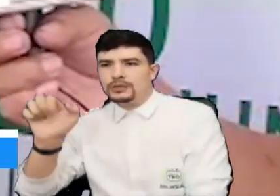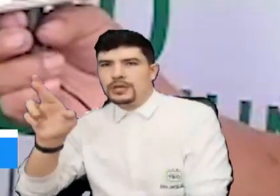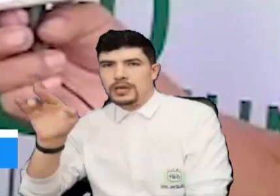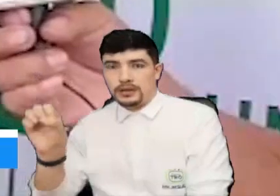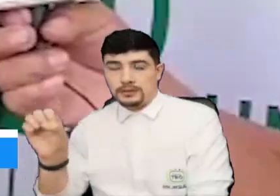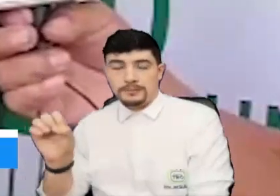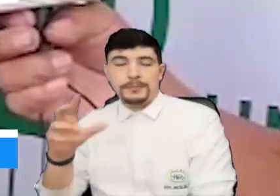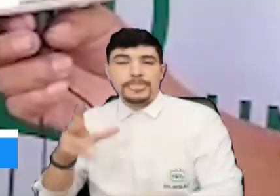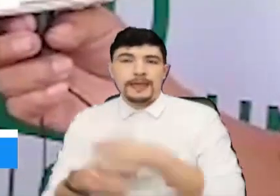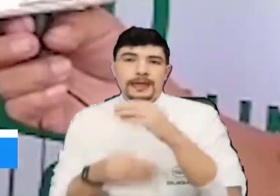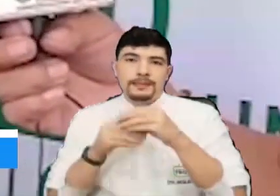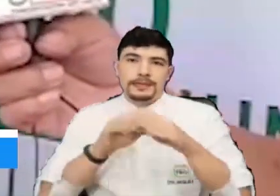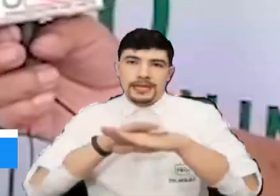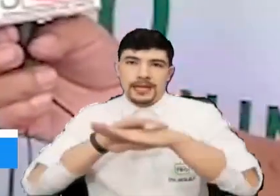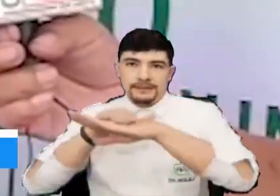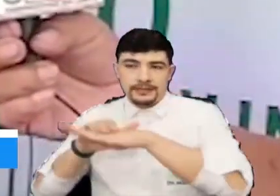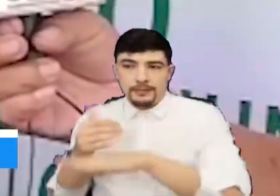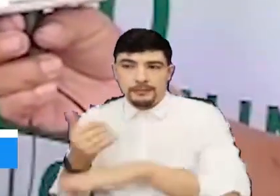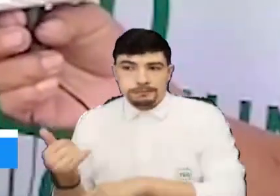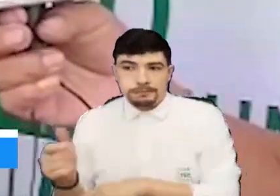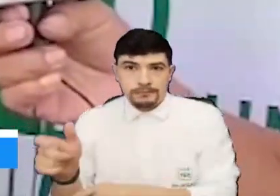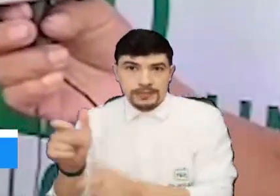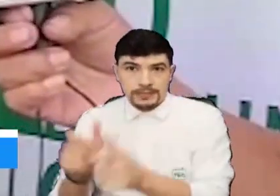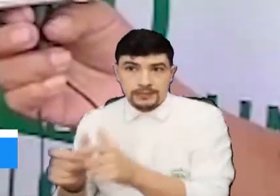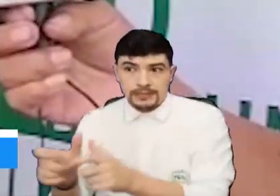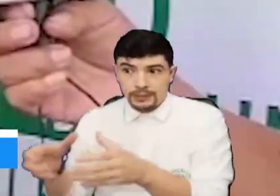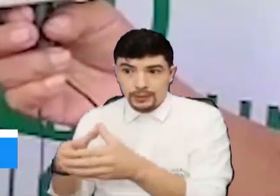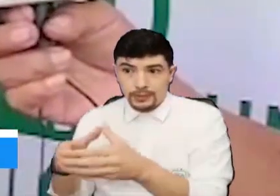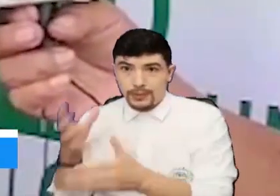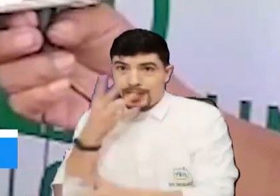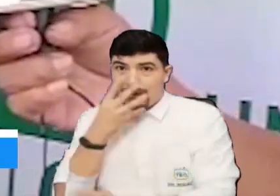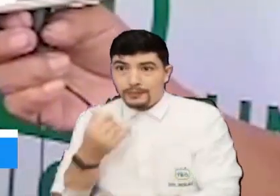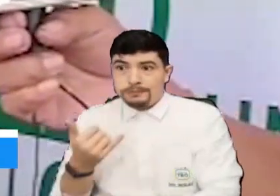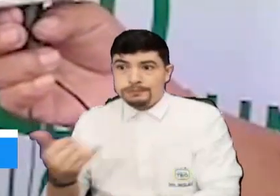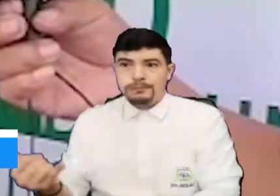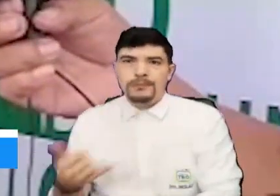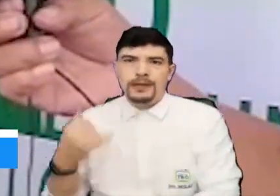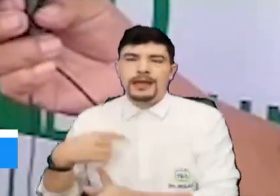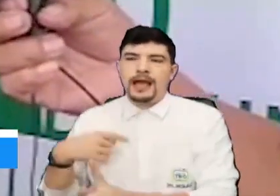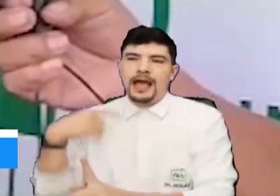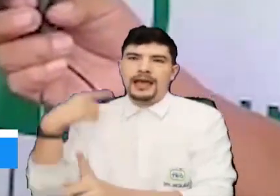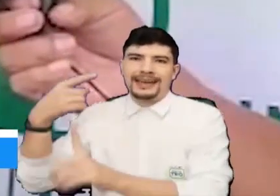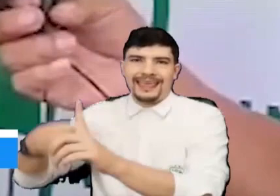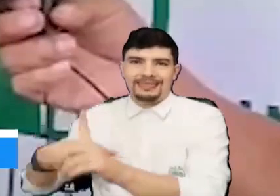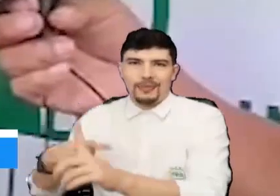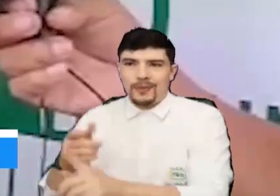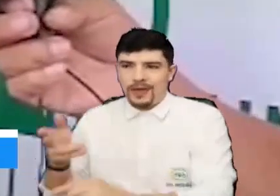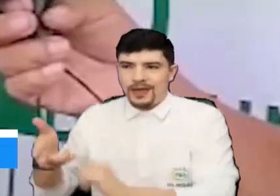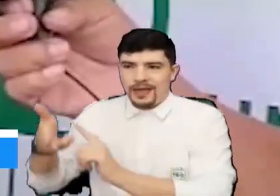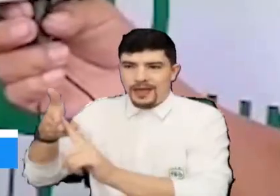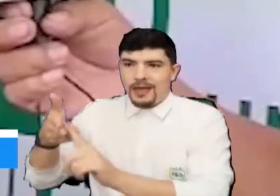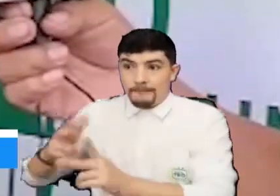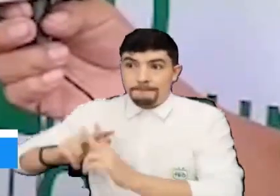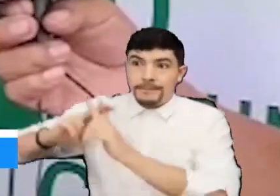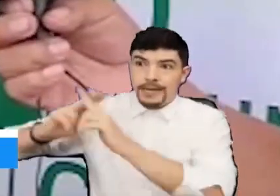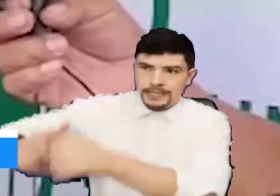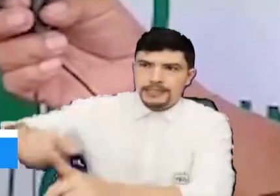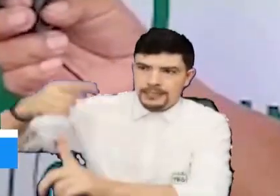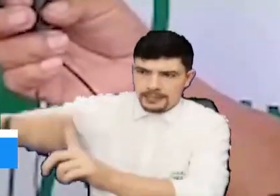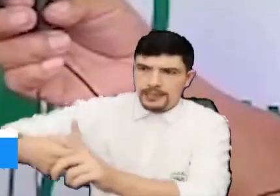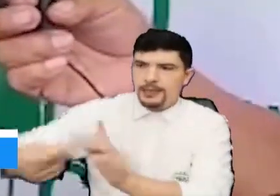organización delincuencial con las armas de fuego lo que hacen es alquilarlas para cometer homicidios, para cometer hurtos y